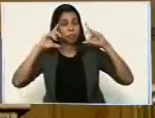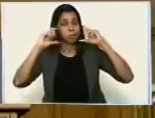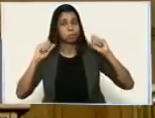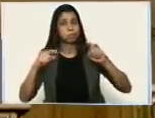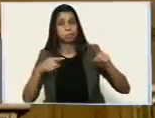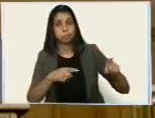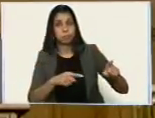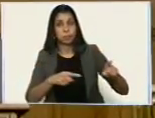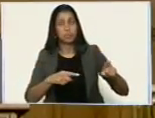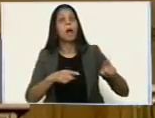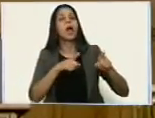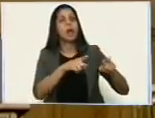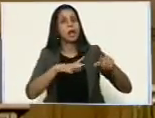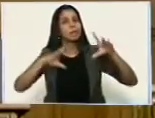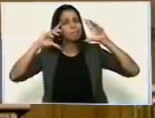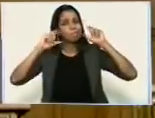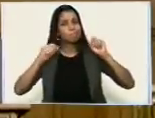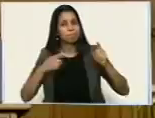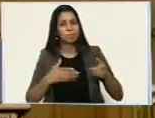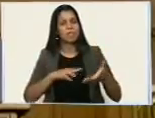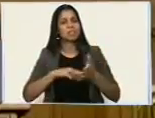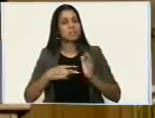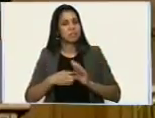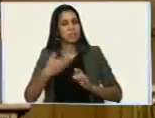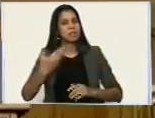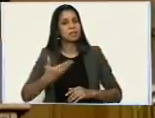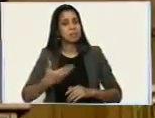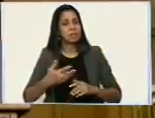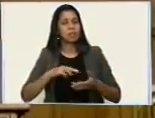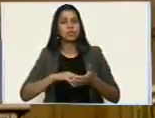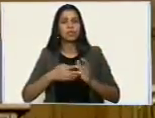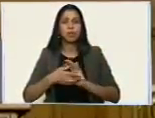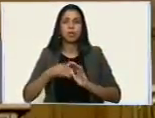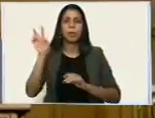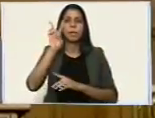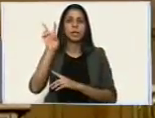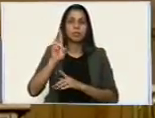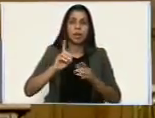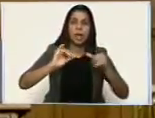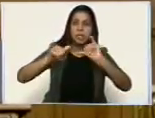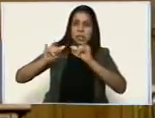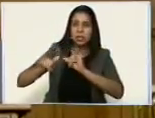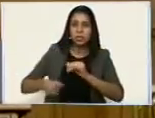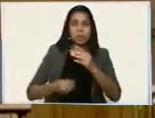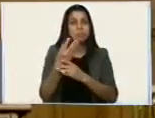académica sabe de lo que se requiere para la industrialización del país.